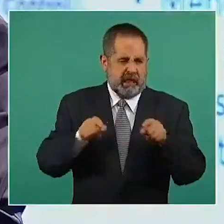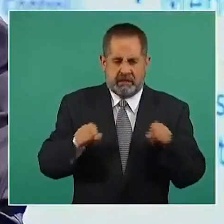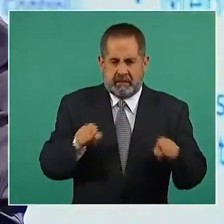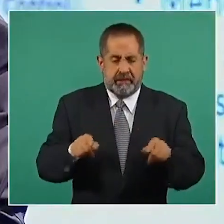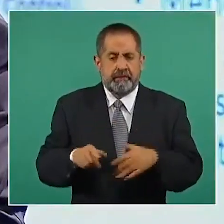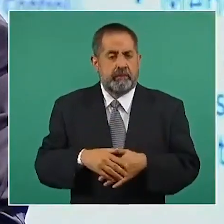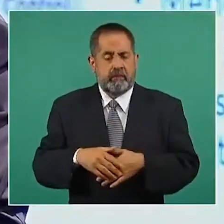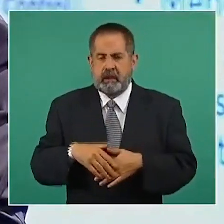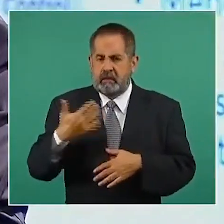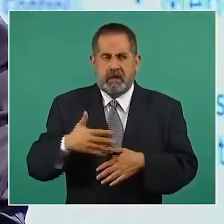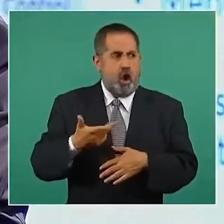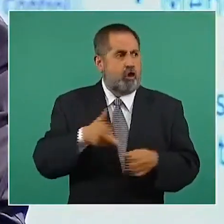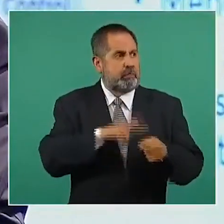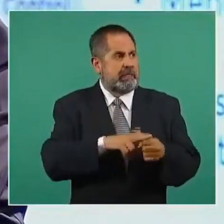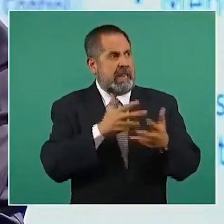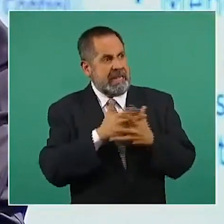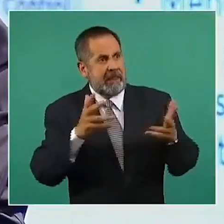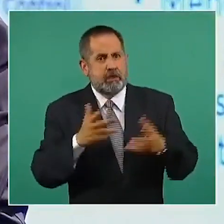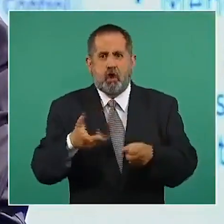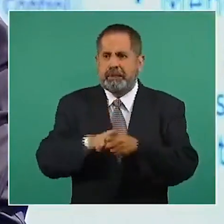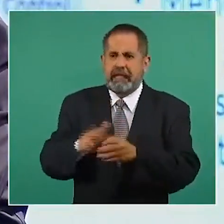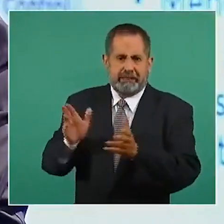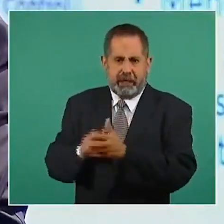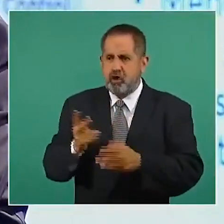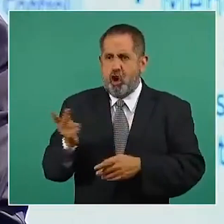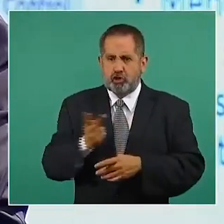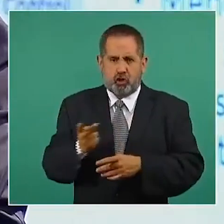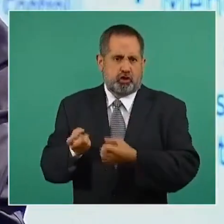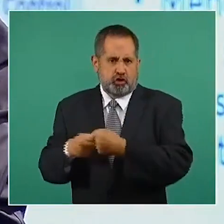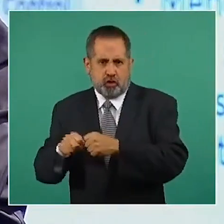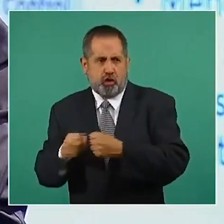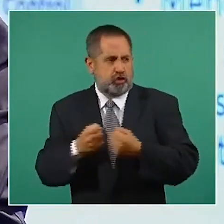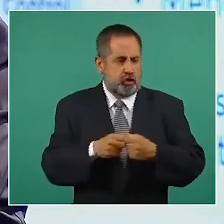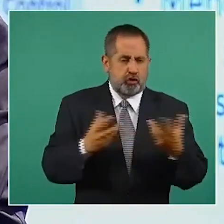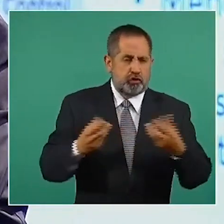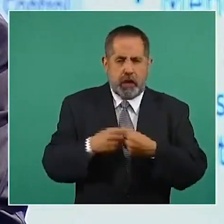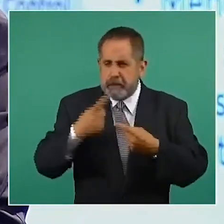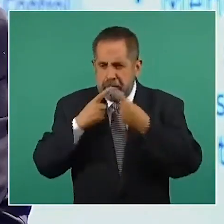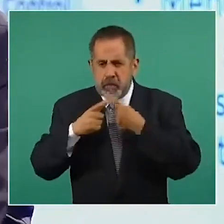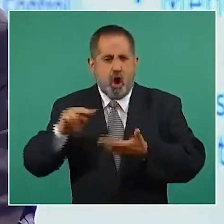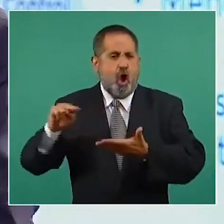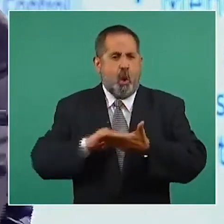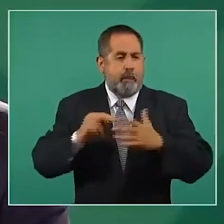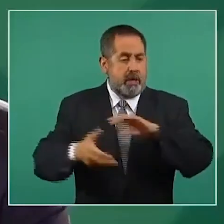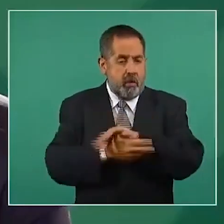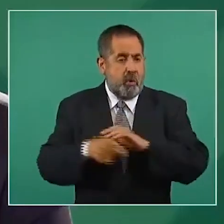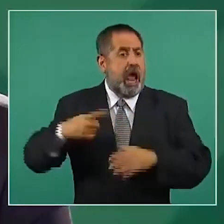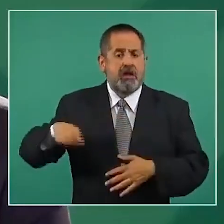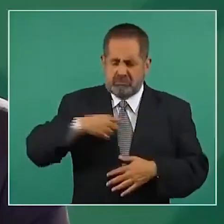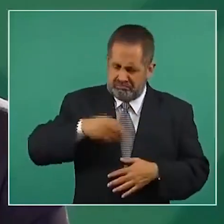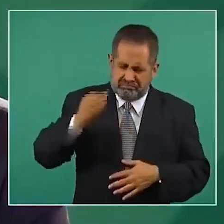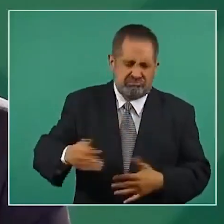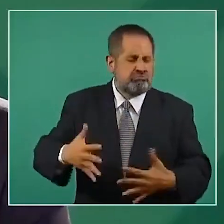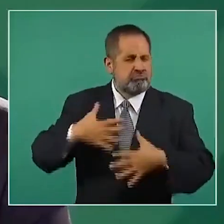separadas, de los grandes hospitales y los hospitales medianos y pequeños, que a través de un convenio específico absorbieron una parte muy